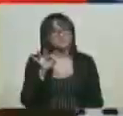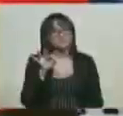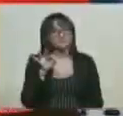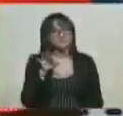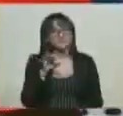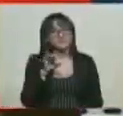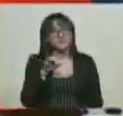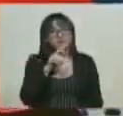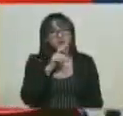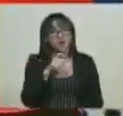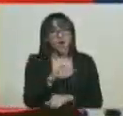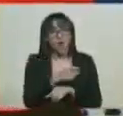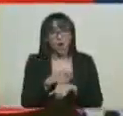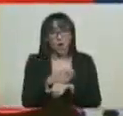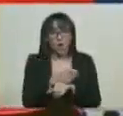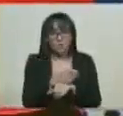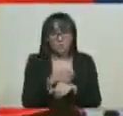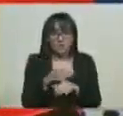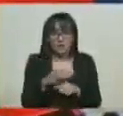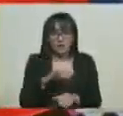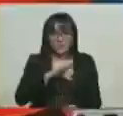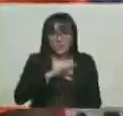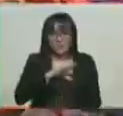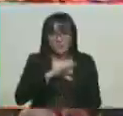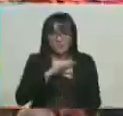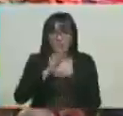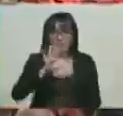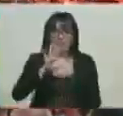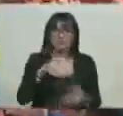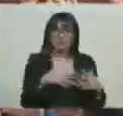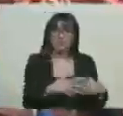¿El gobierno imperialista de Estados Unidos?